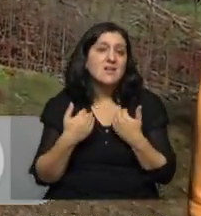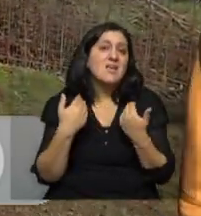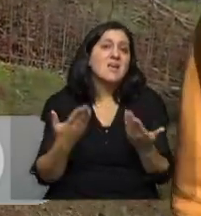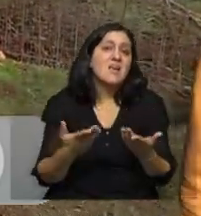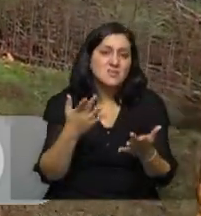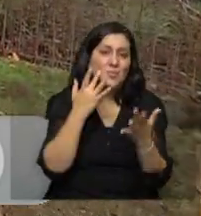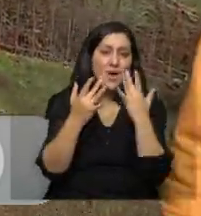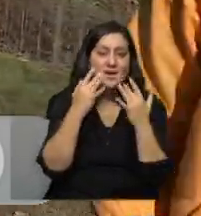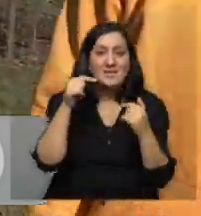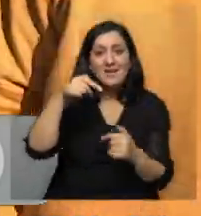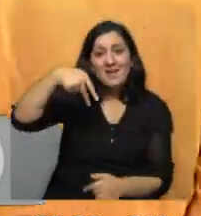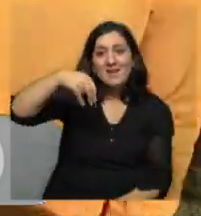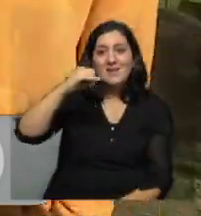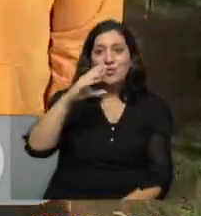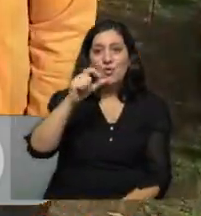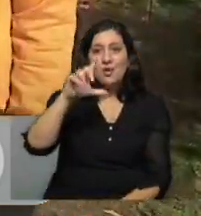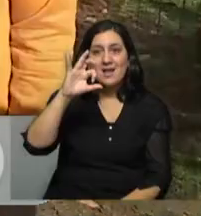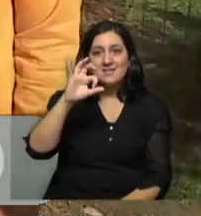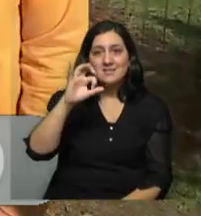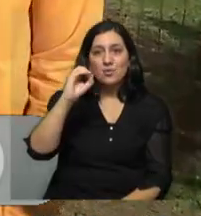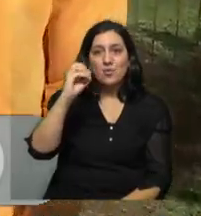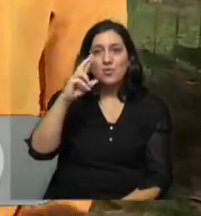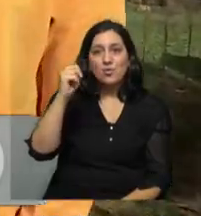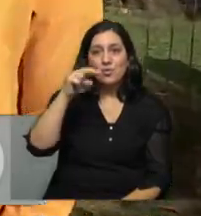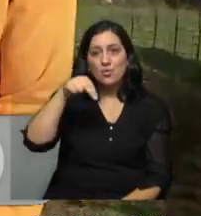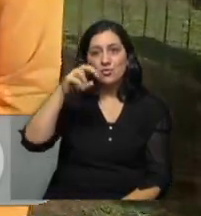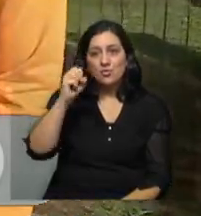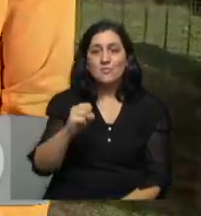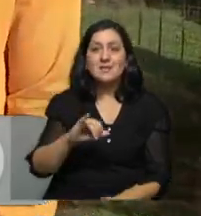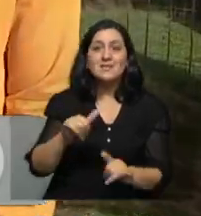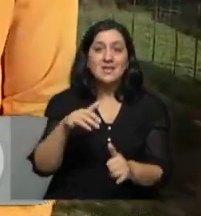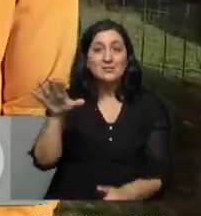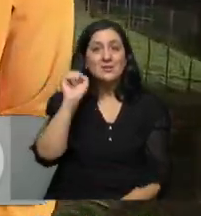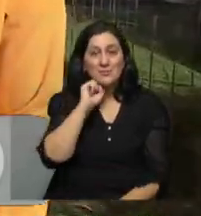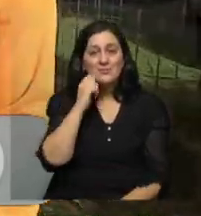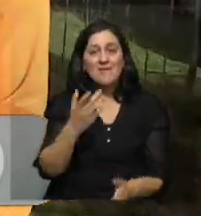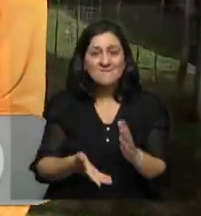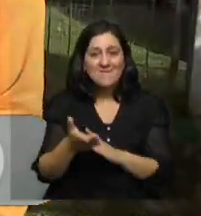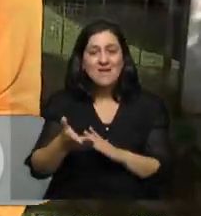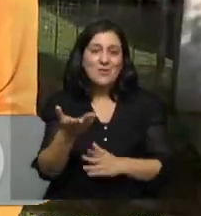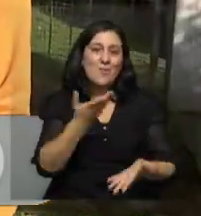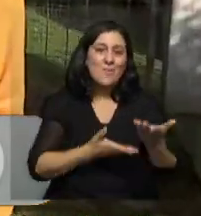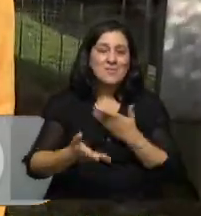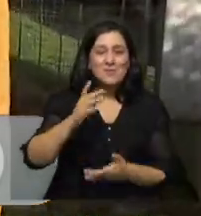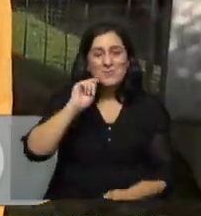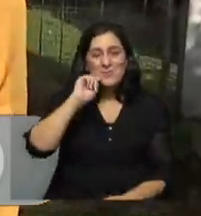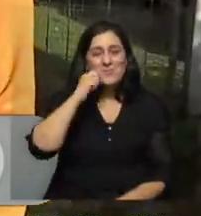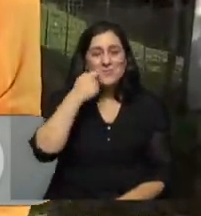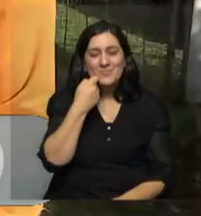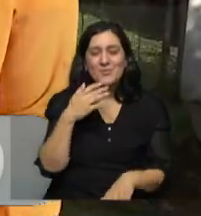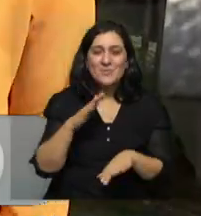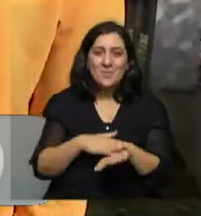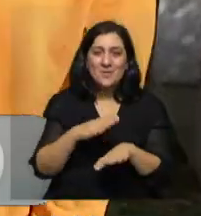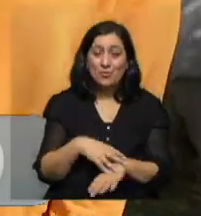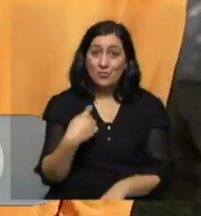que estamos con Nicolás Oronio aquí en el barrio Abayubá, que ya los escucha, que va a compartir este lindo momento con todos nosotros y